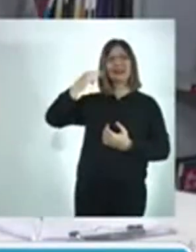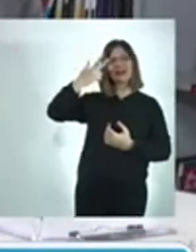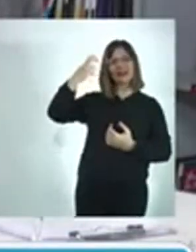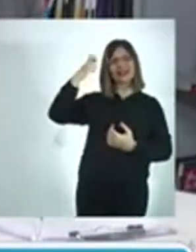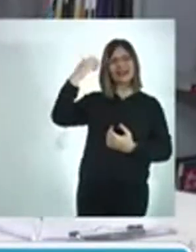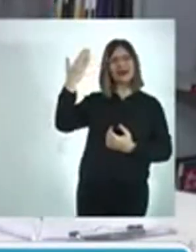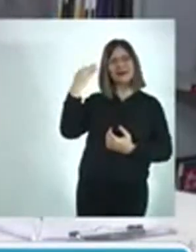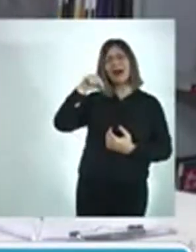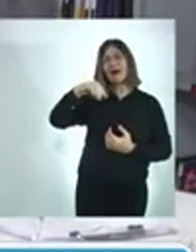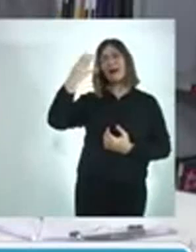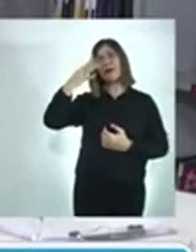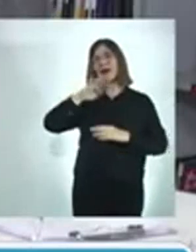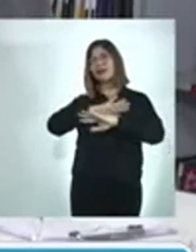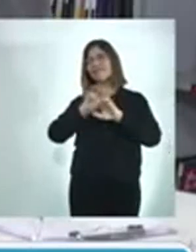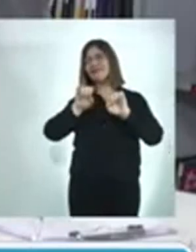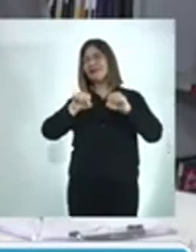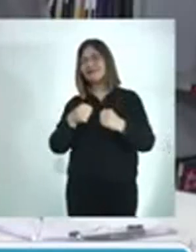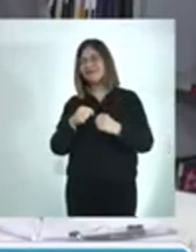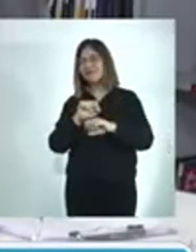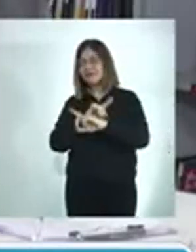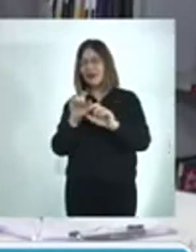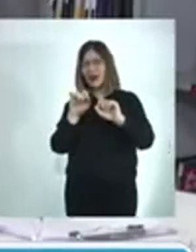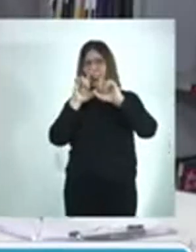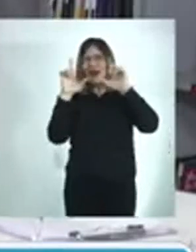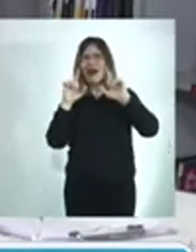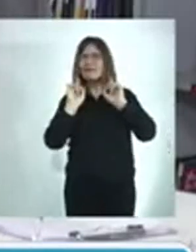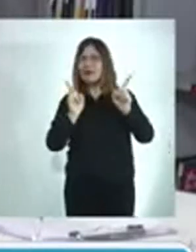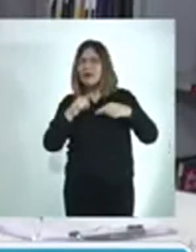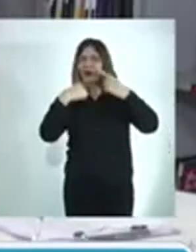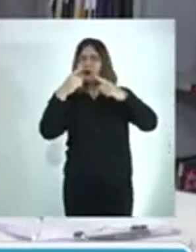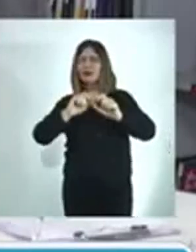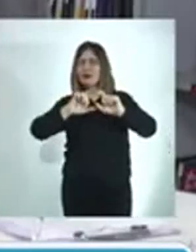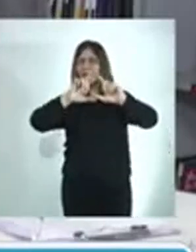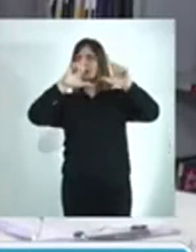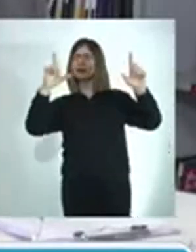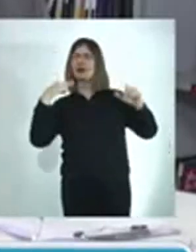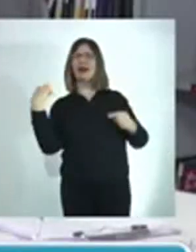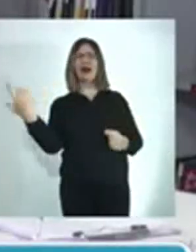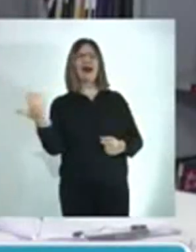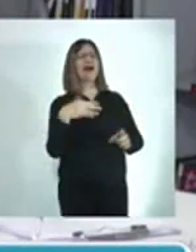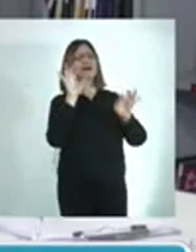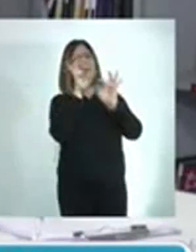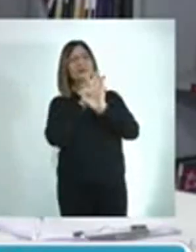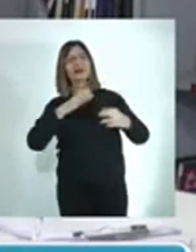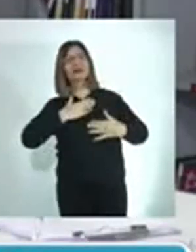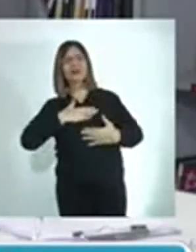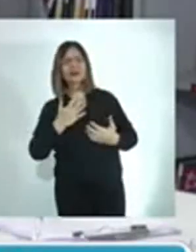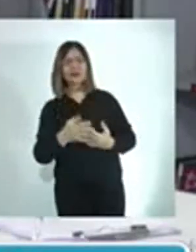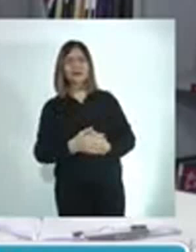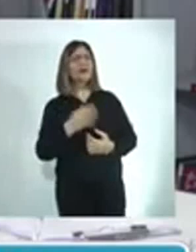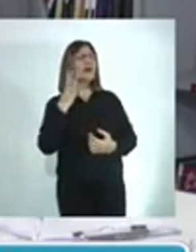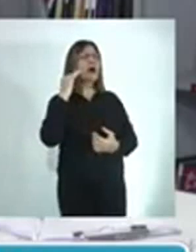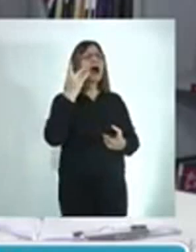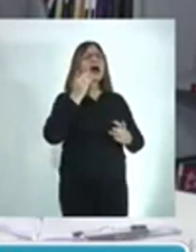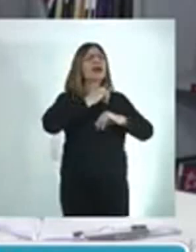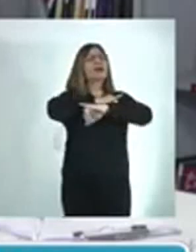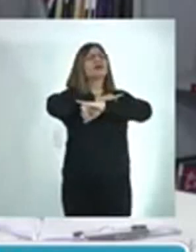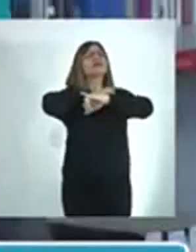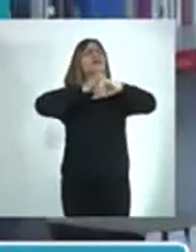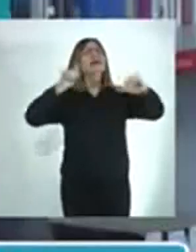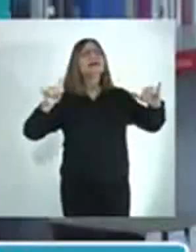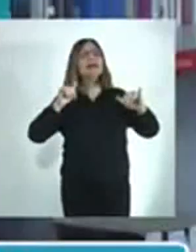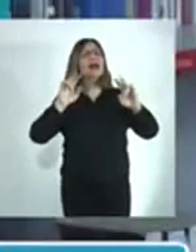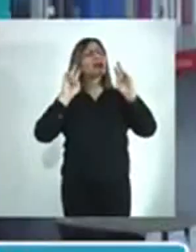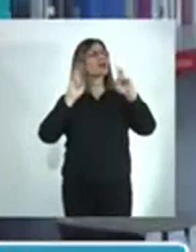Educación. ¿Cuál sería el mensaje para los docentes, gobernador, que tenemos miles y miles conectados a través de las distintas plataformas?